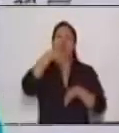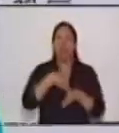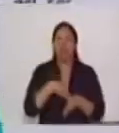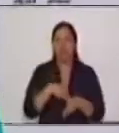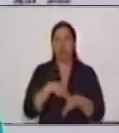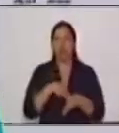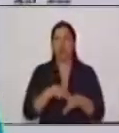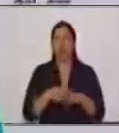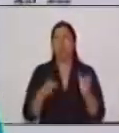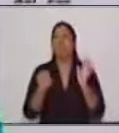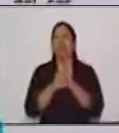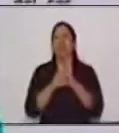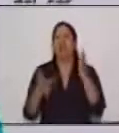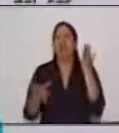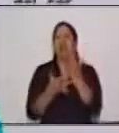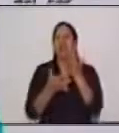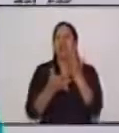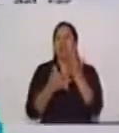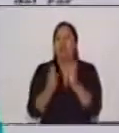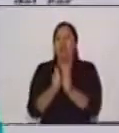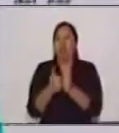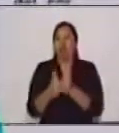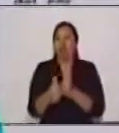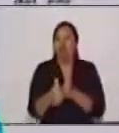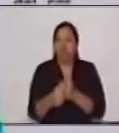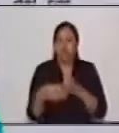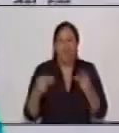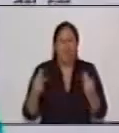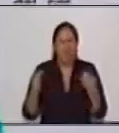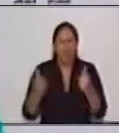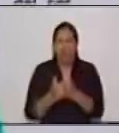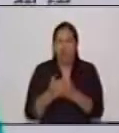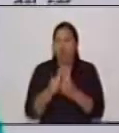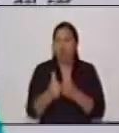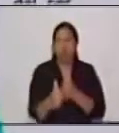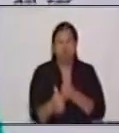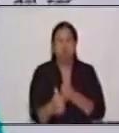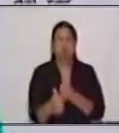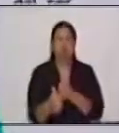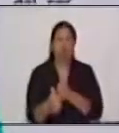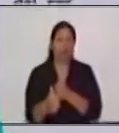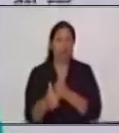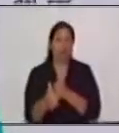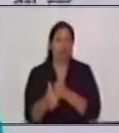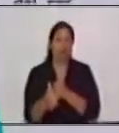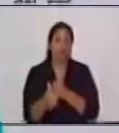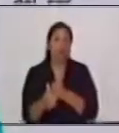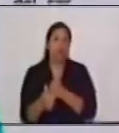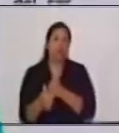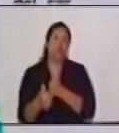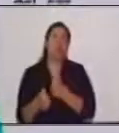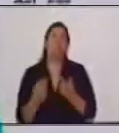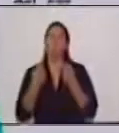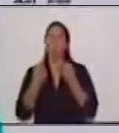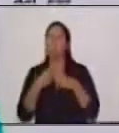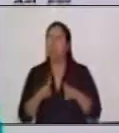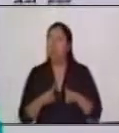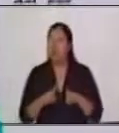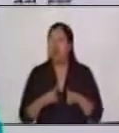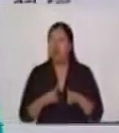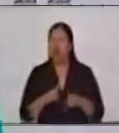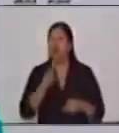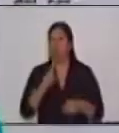tecnología avanza a pasos agigantados en la mayoría de las disciplinas de la ciencia humana, pero ¿ha